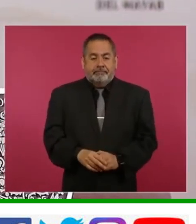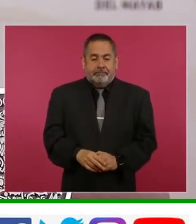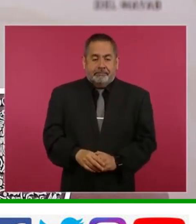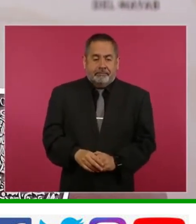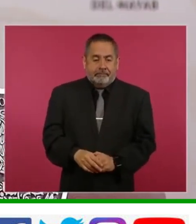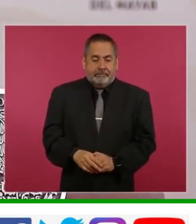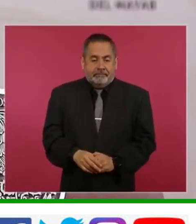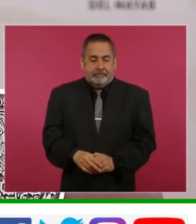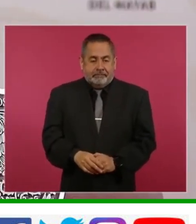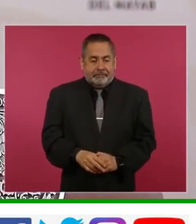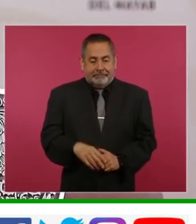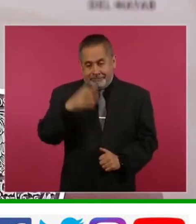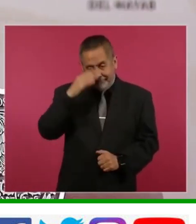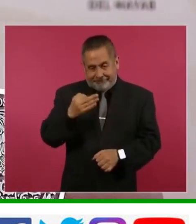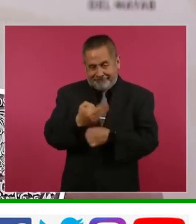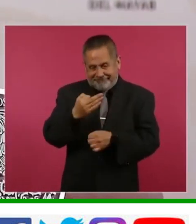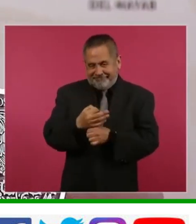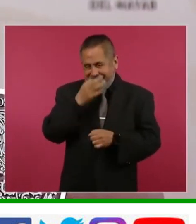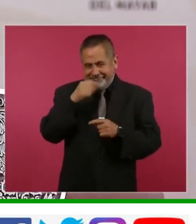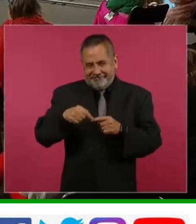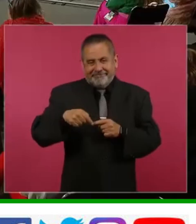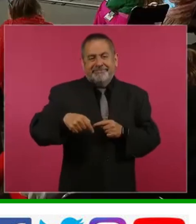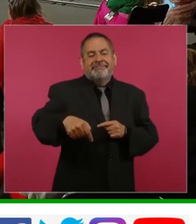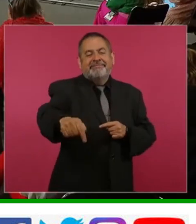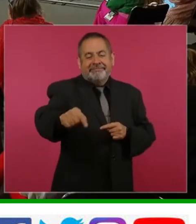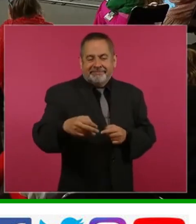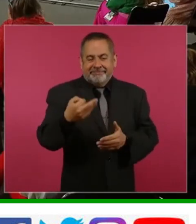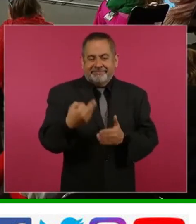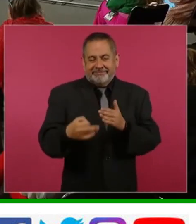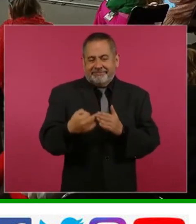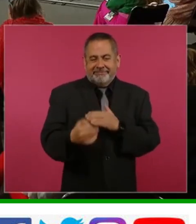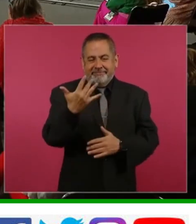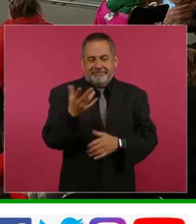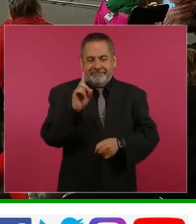Están pronosticados todavía como 50 días de calor.